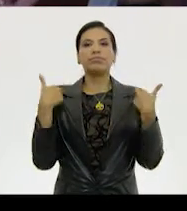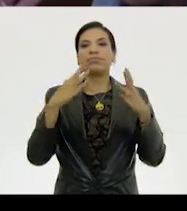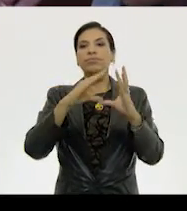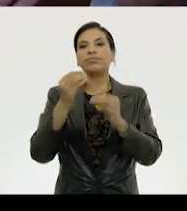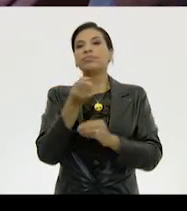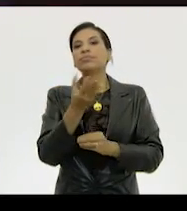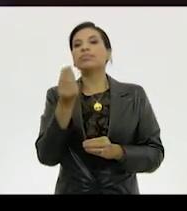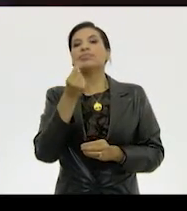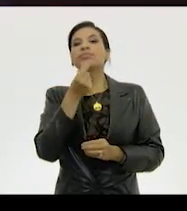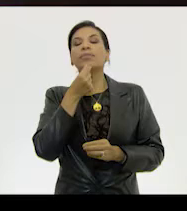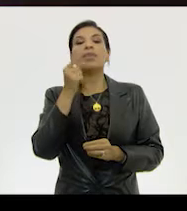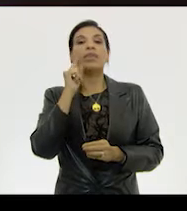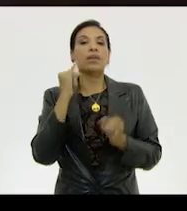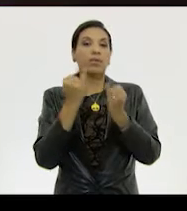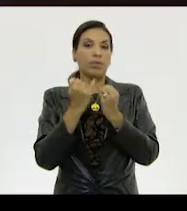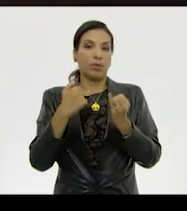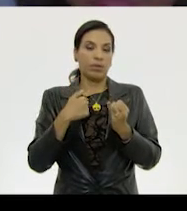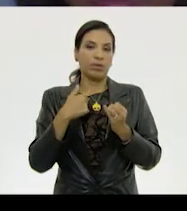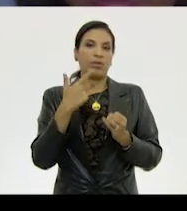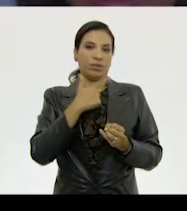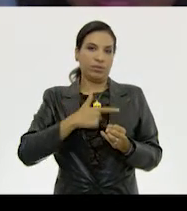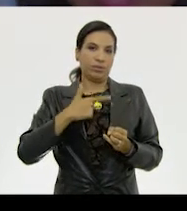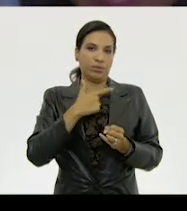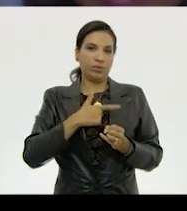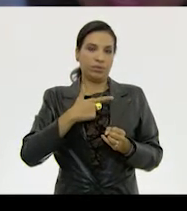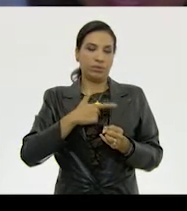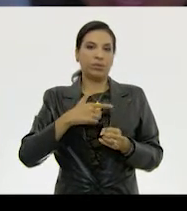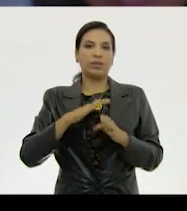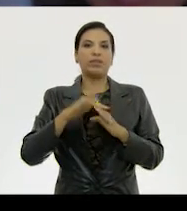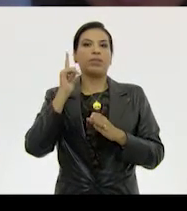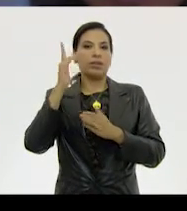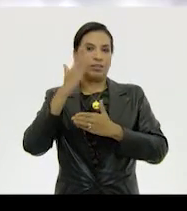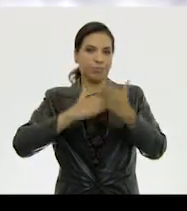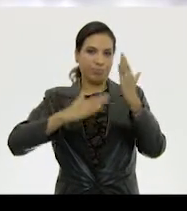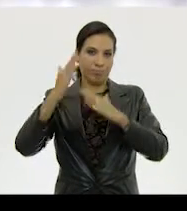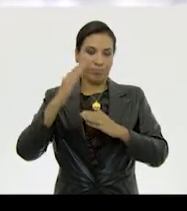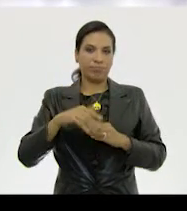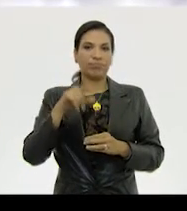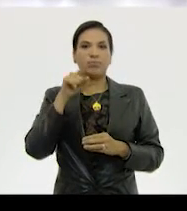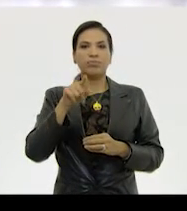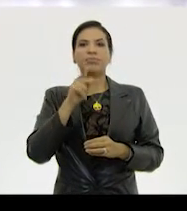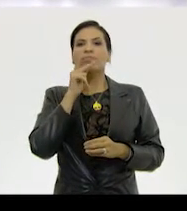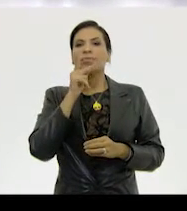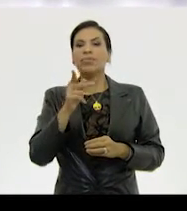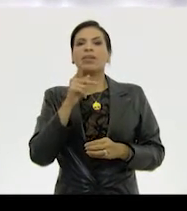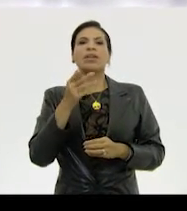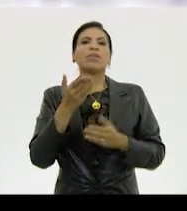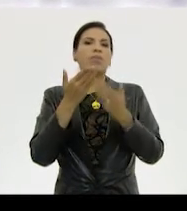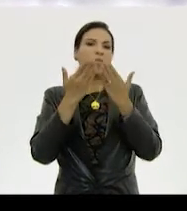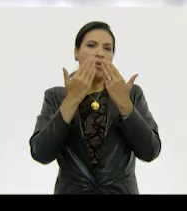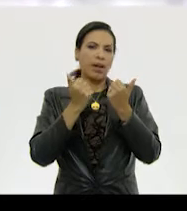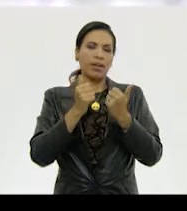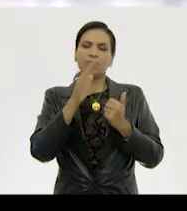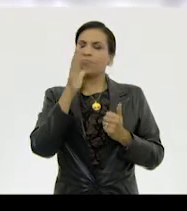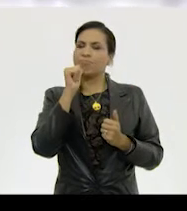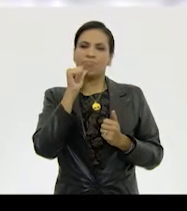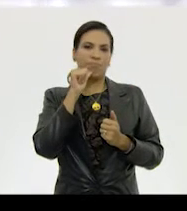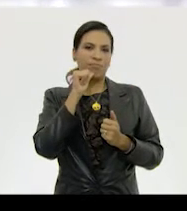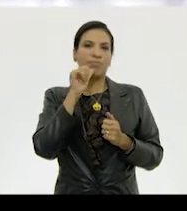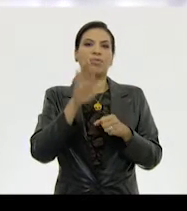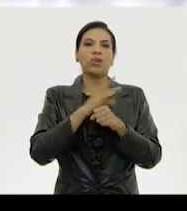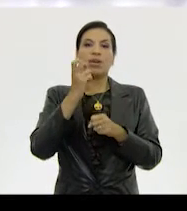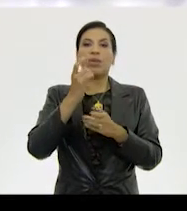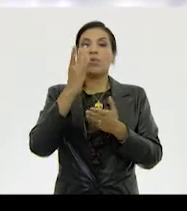de muchas niñas que, como yo, les gustaría llegar muy lejos. Que en tu vocabulario no exista el no se puede,